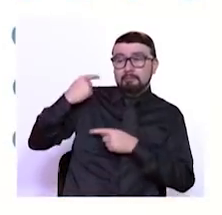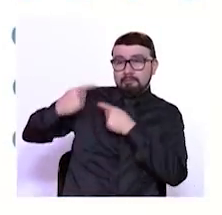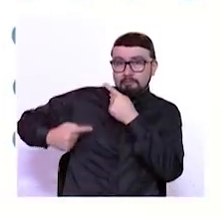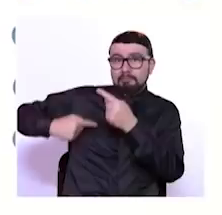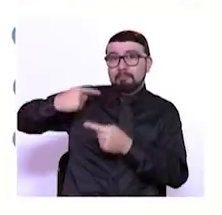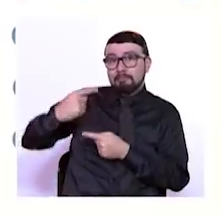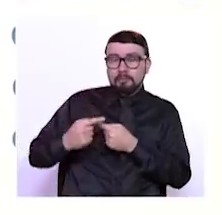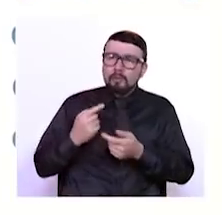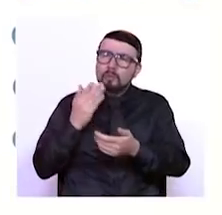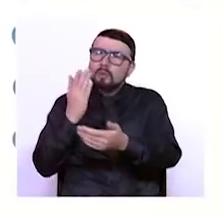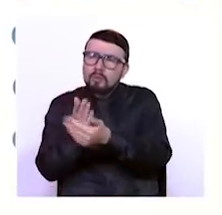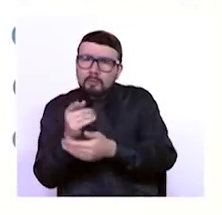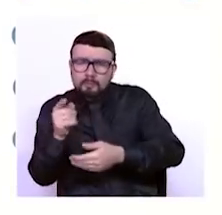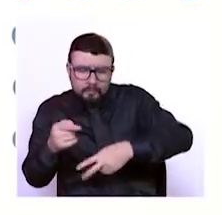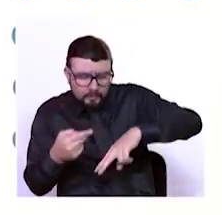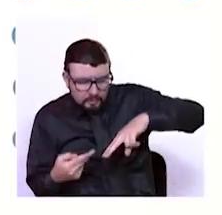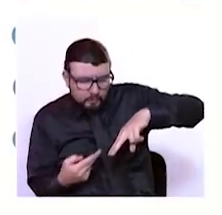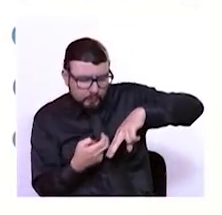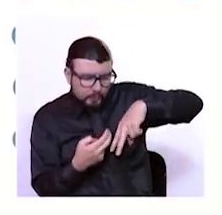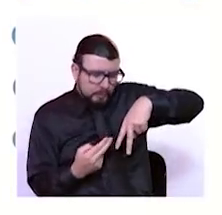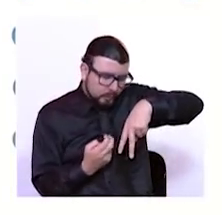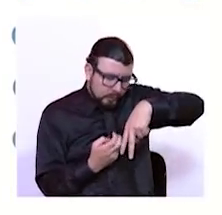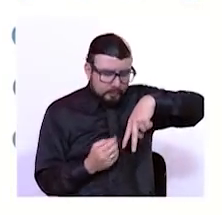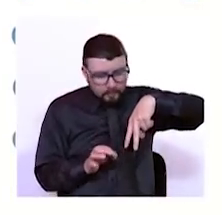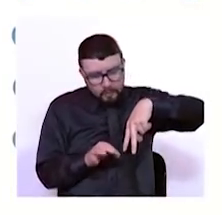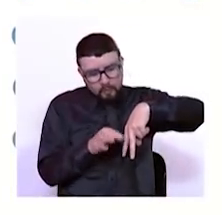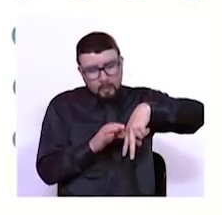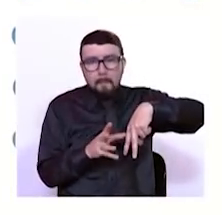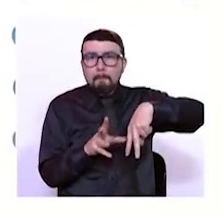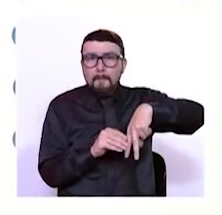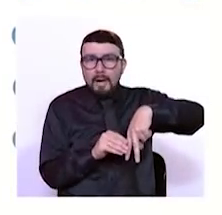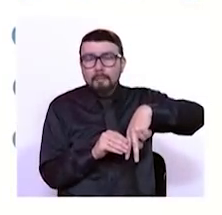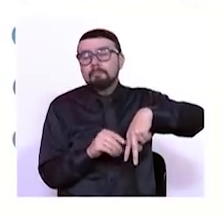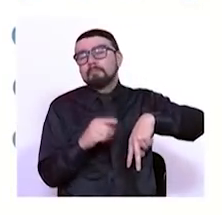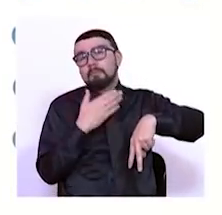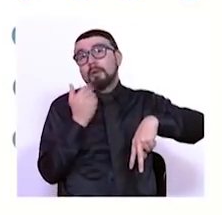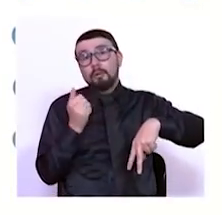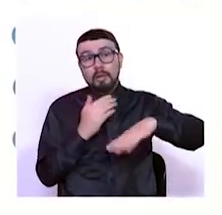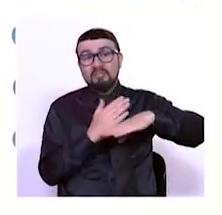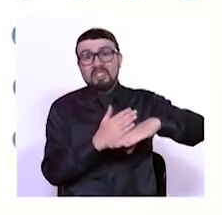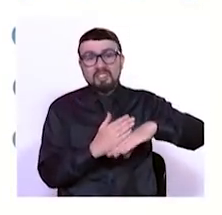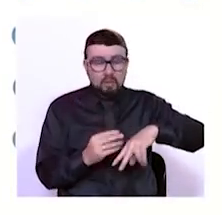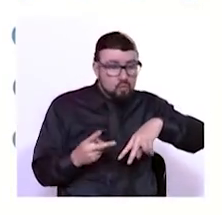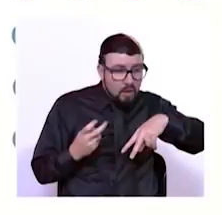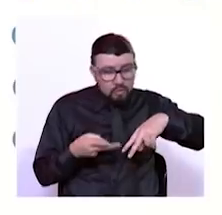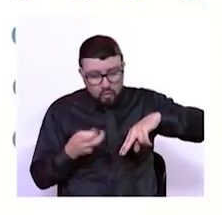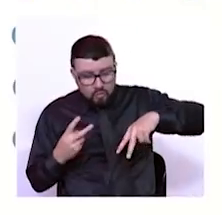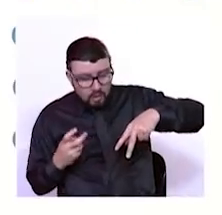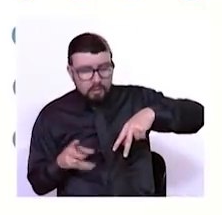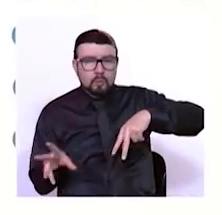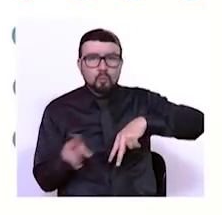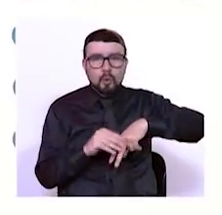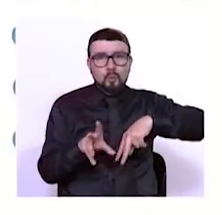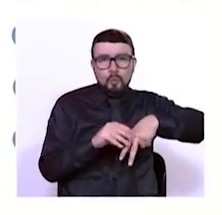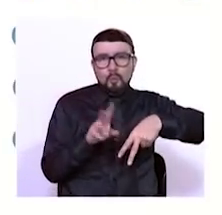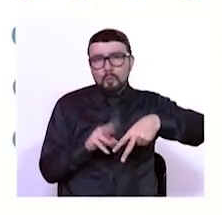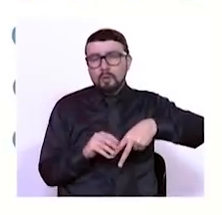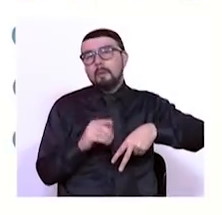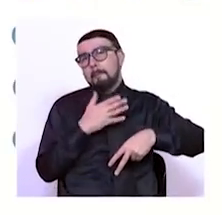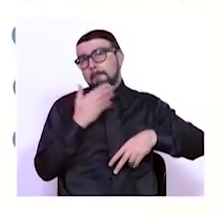que está saliendo y evitar posiblemente que aparezcan nuevas vascularizaciones. Y ante